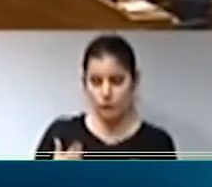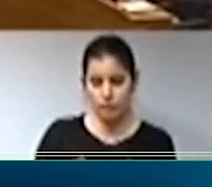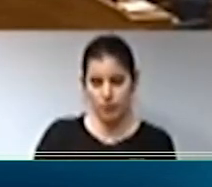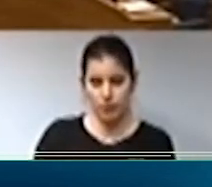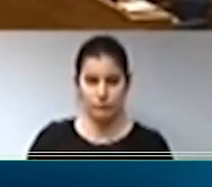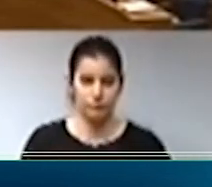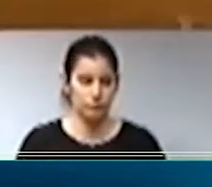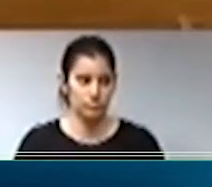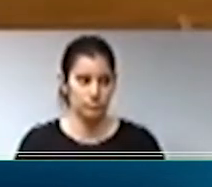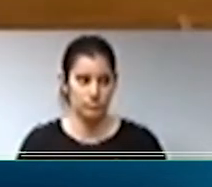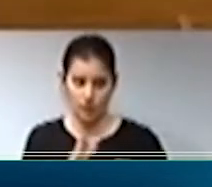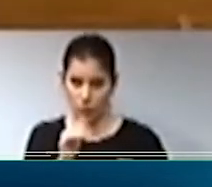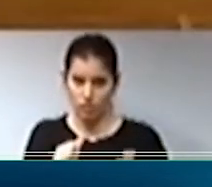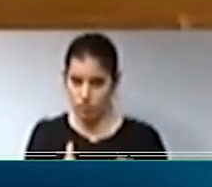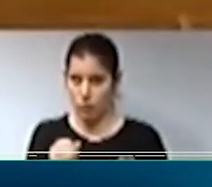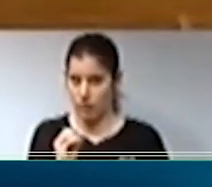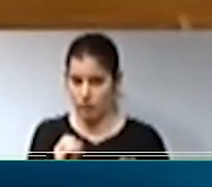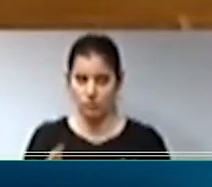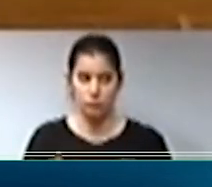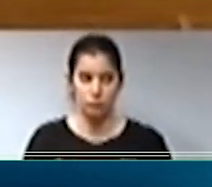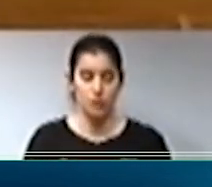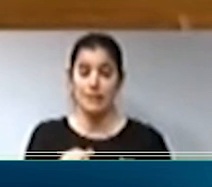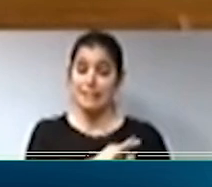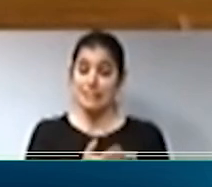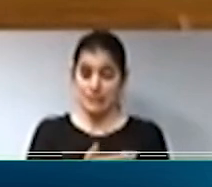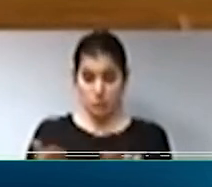momento tampoco, que Vox pues no acaba de tener